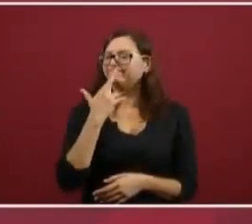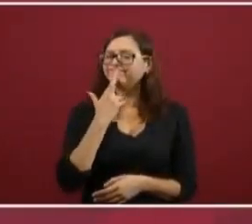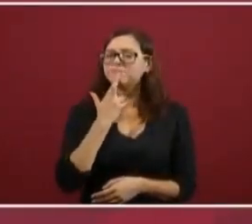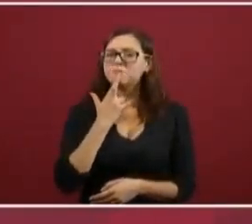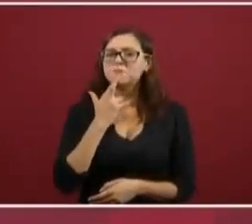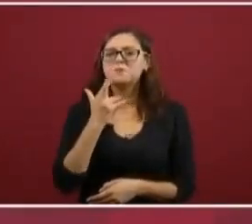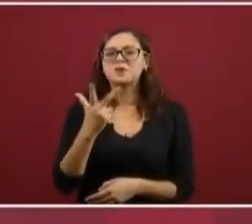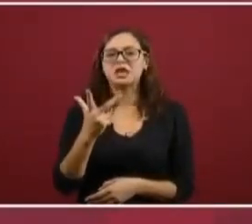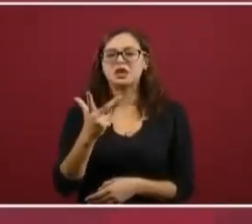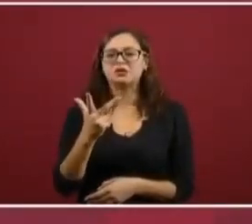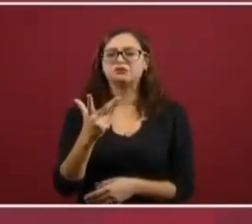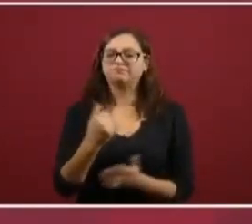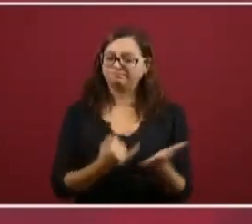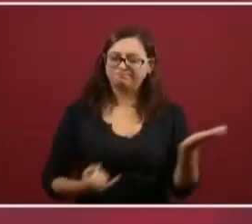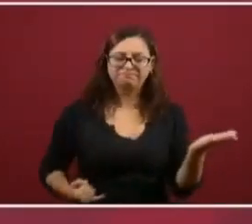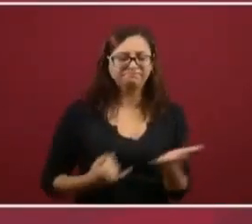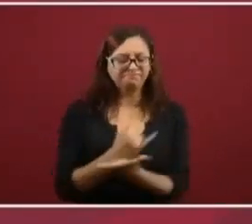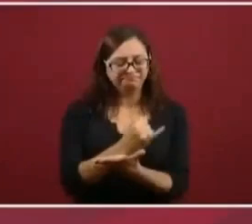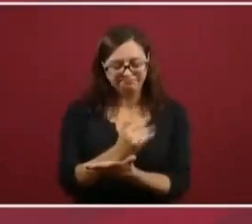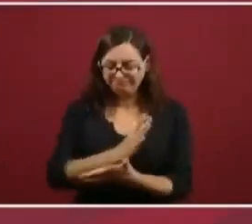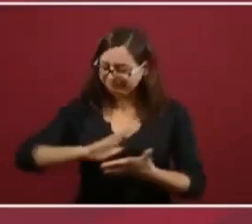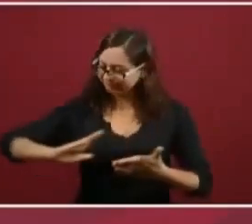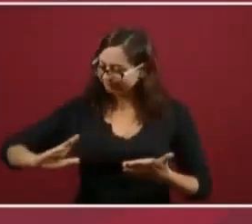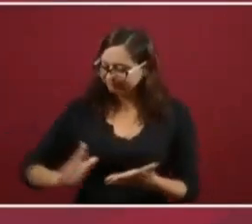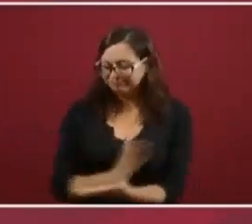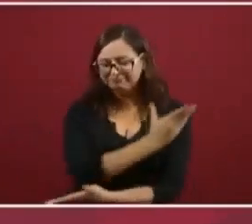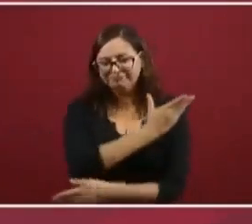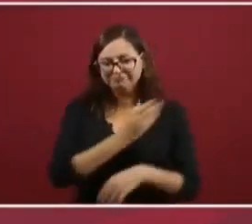optamos por ir hacia adelante